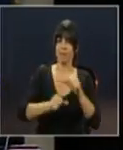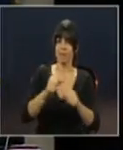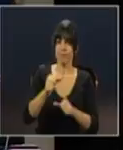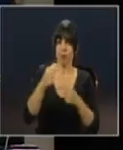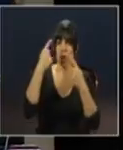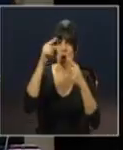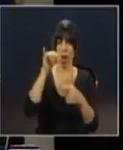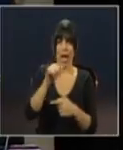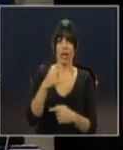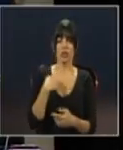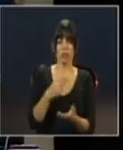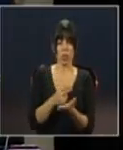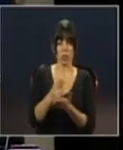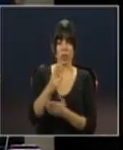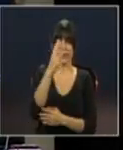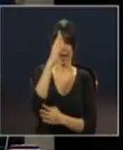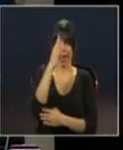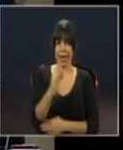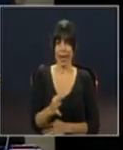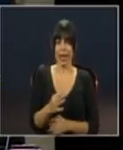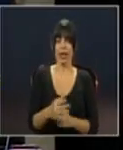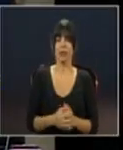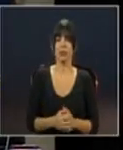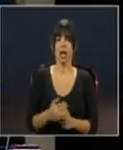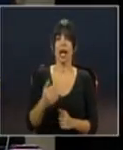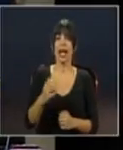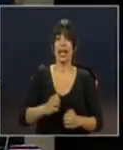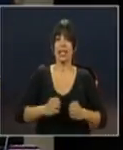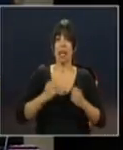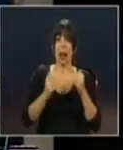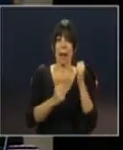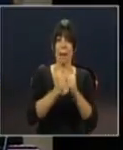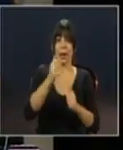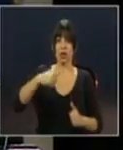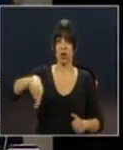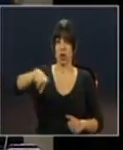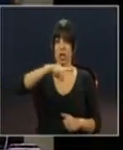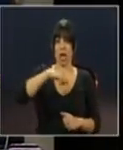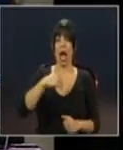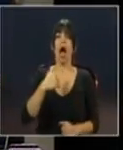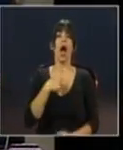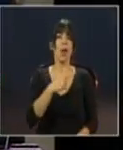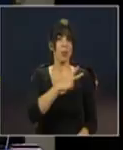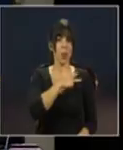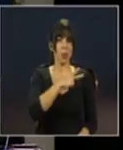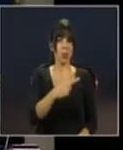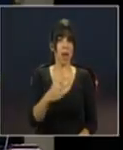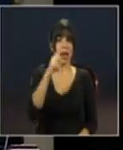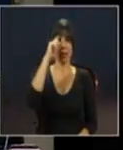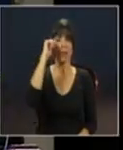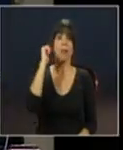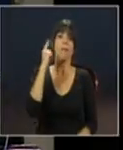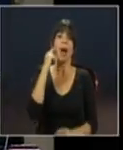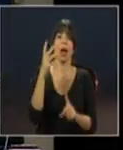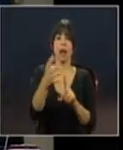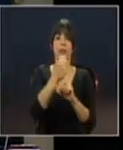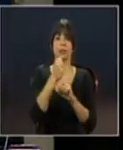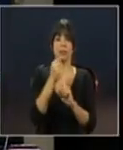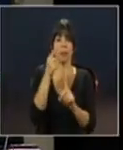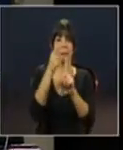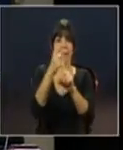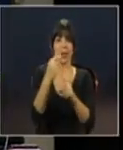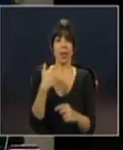creemos sincera y firmemente que existe en la mayoría de este Pleno la voluntad para alcanzar la meta